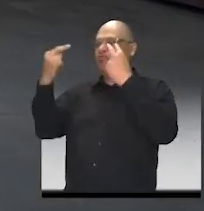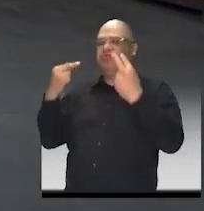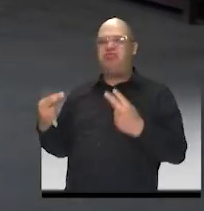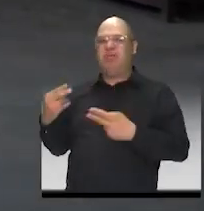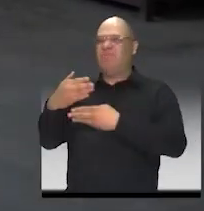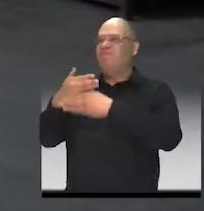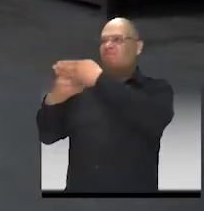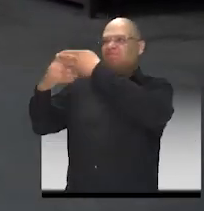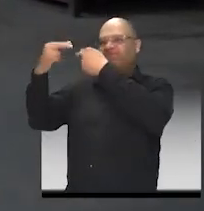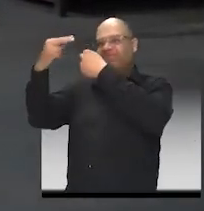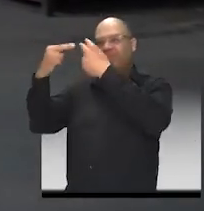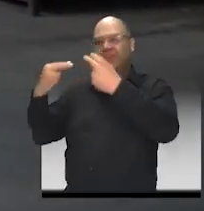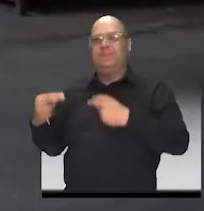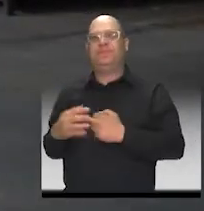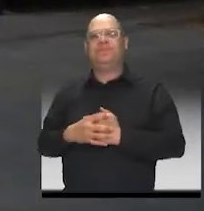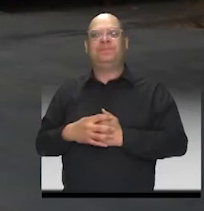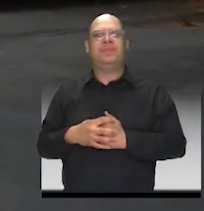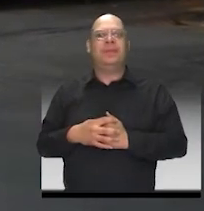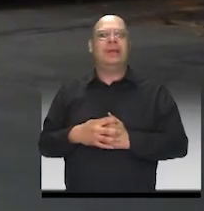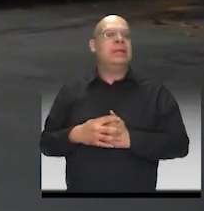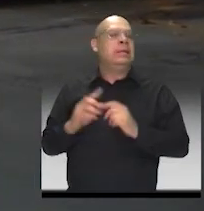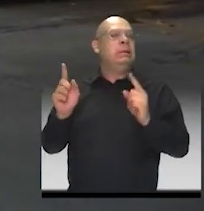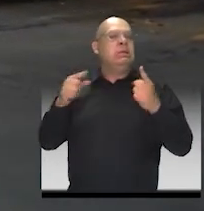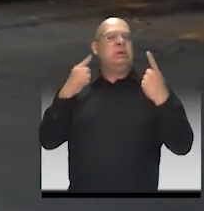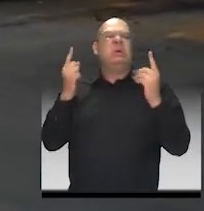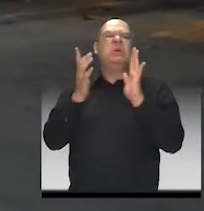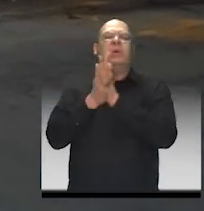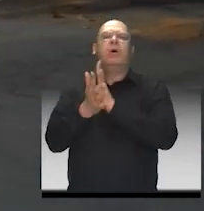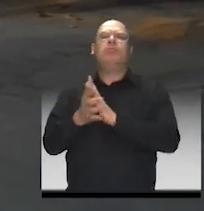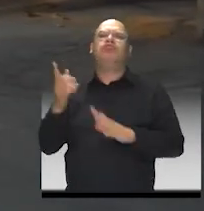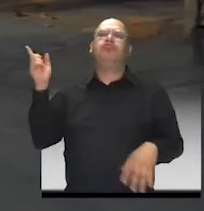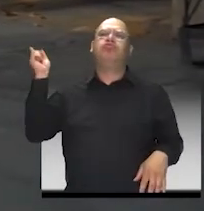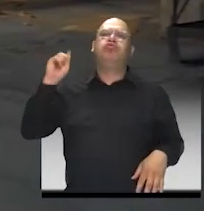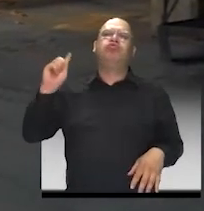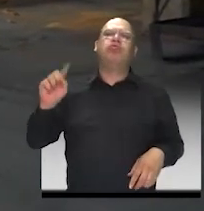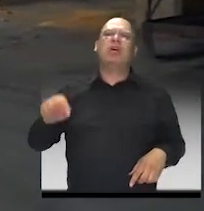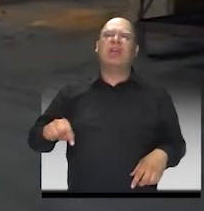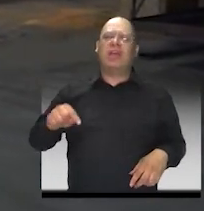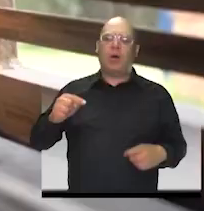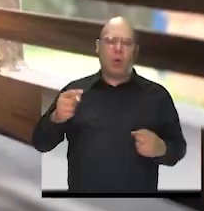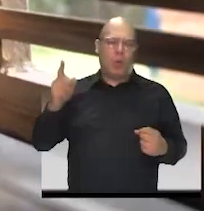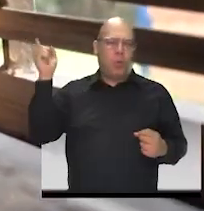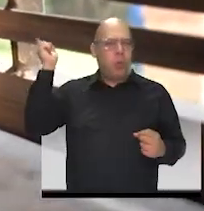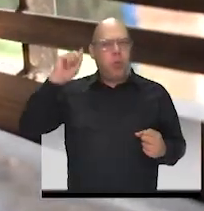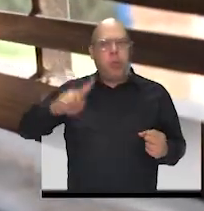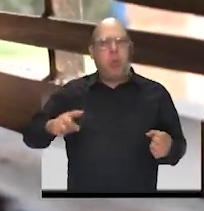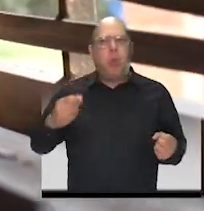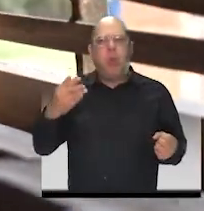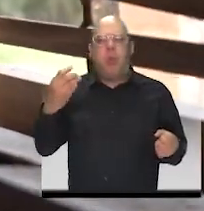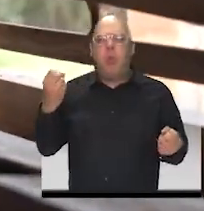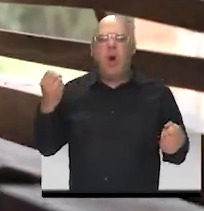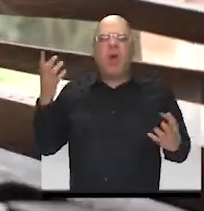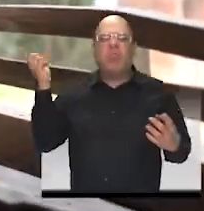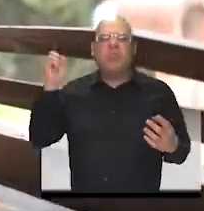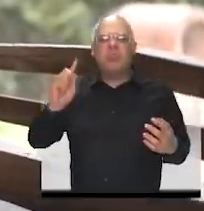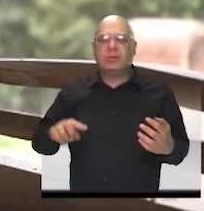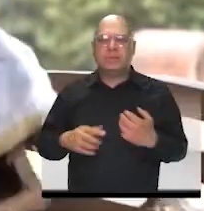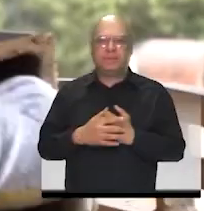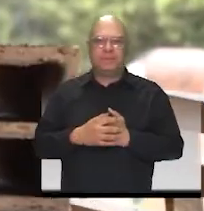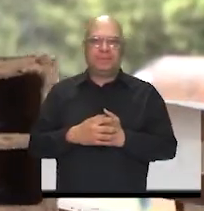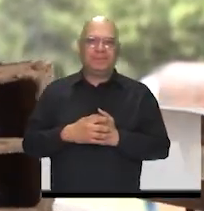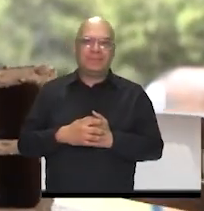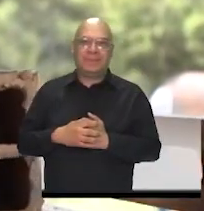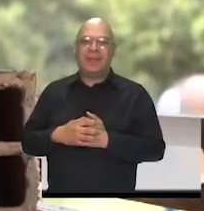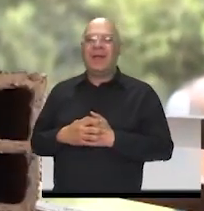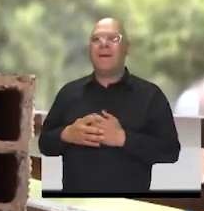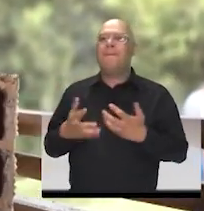construcciones. Don Luis, pero contémosle un poco a los televidentes, ¿hace cuánto están acá en Itagüí? Un poquito de la historia de la ladrillera. La ladrillera